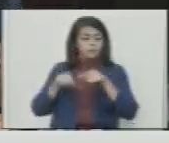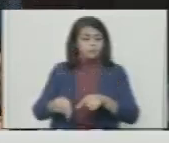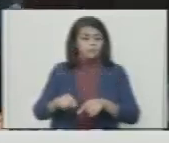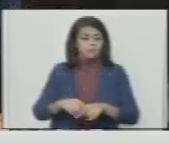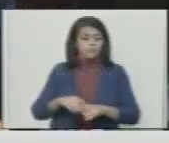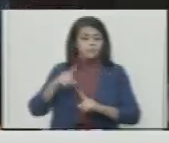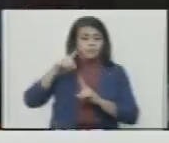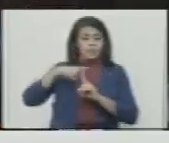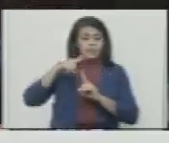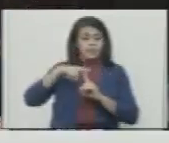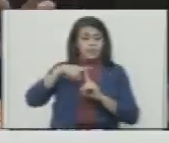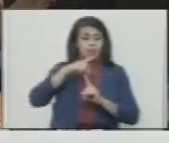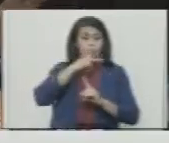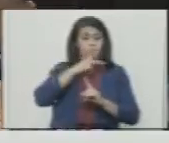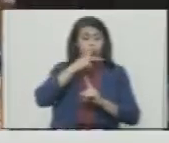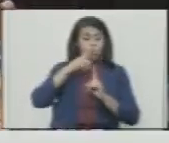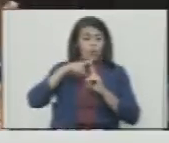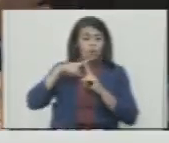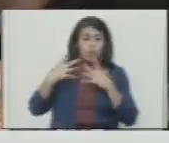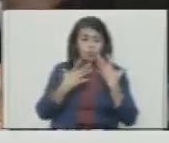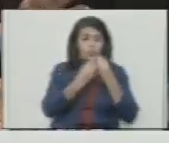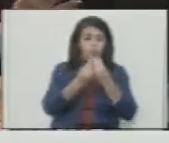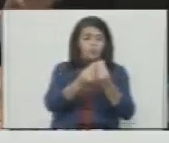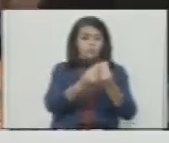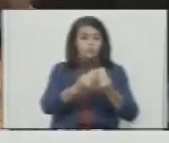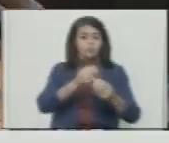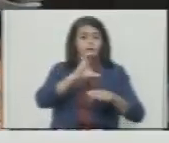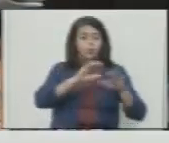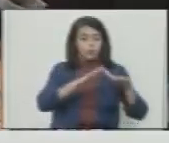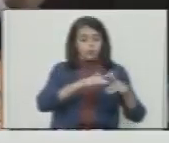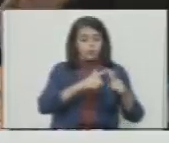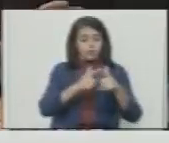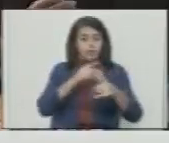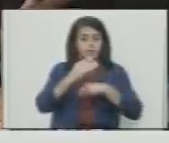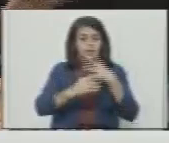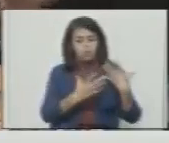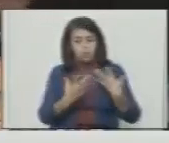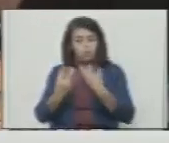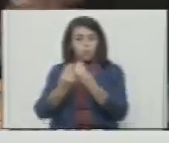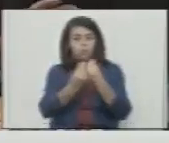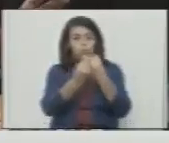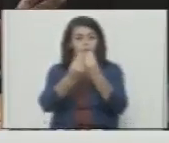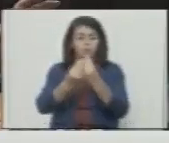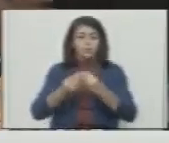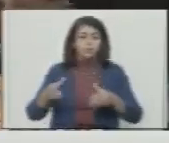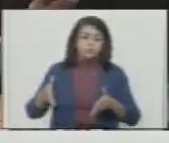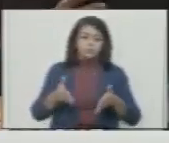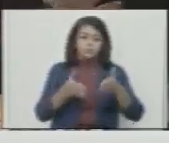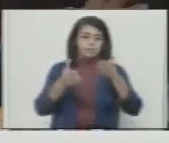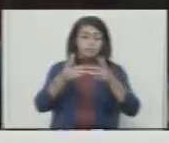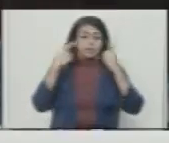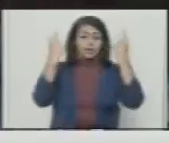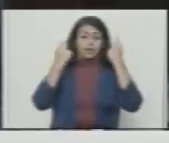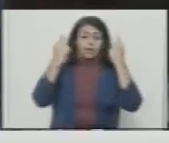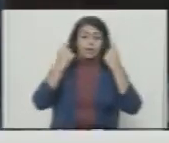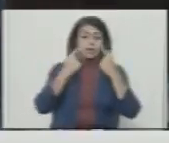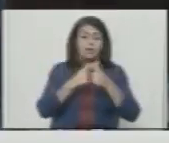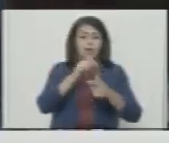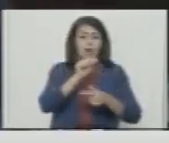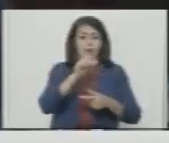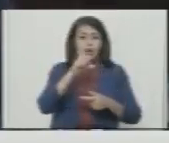cierto, era su tío político, que lo acompañó a Curazao, hizo con él el camino de la